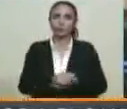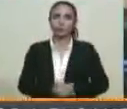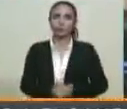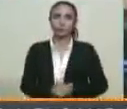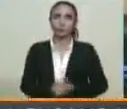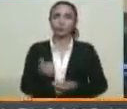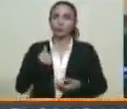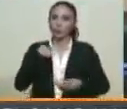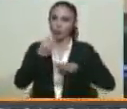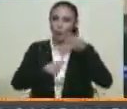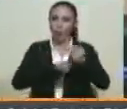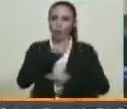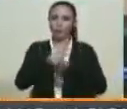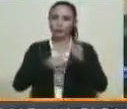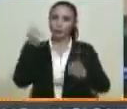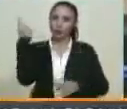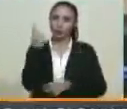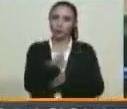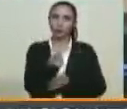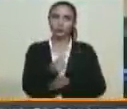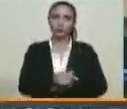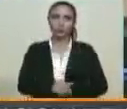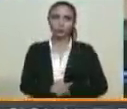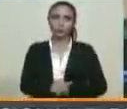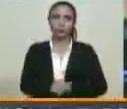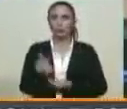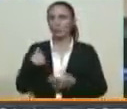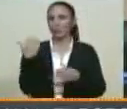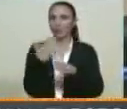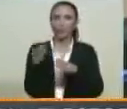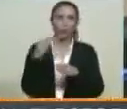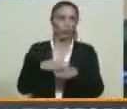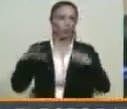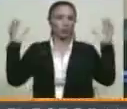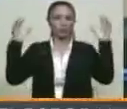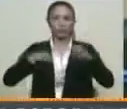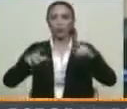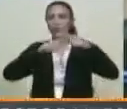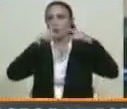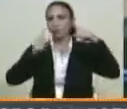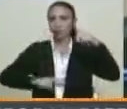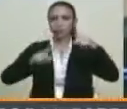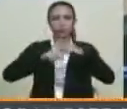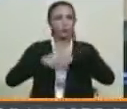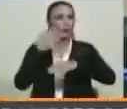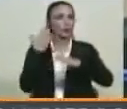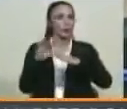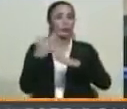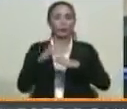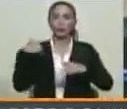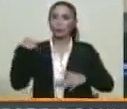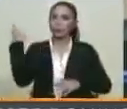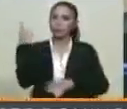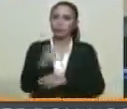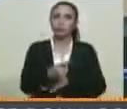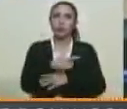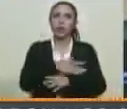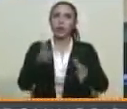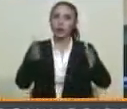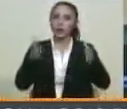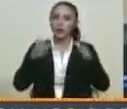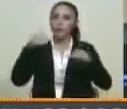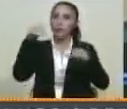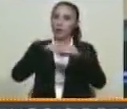Lo voy a cumplir. Llueva, truene o relampague, ganaremos